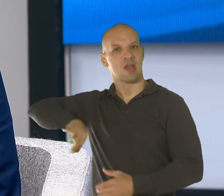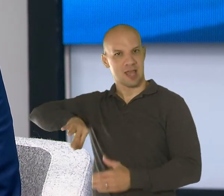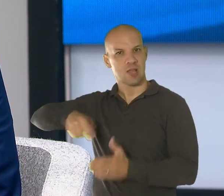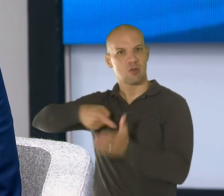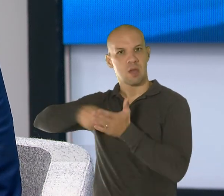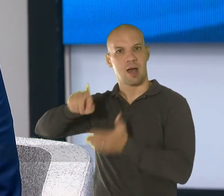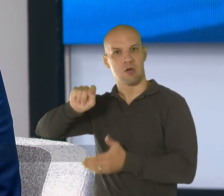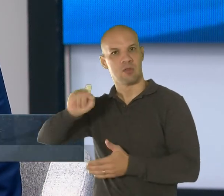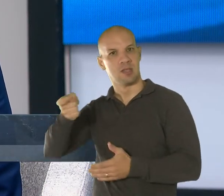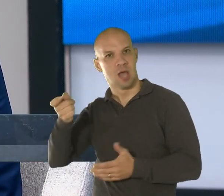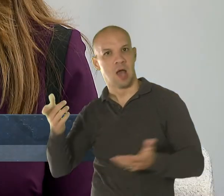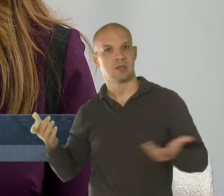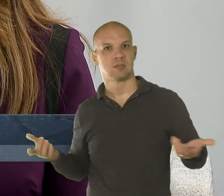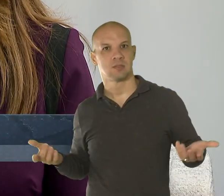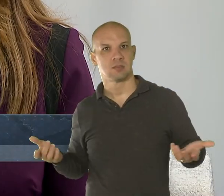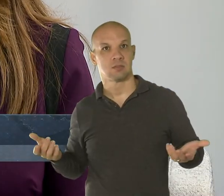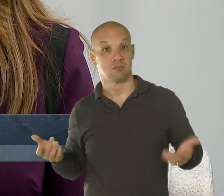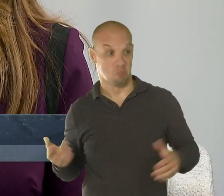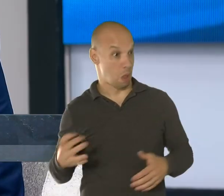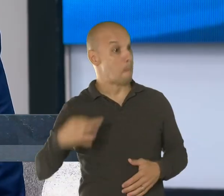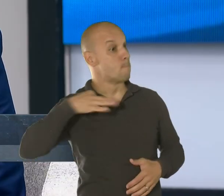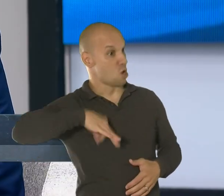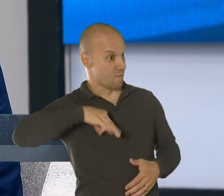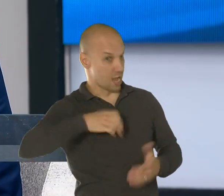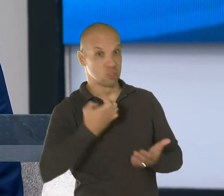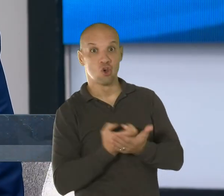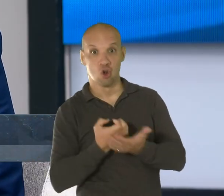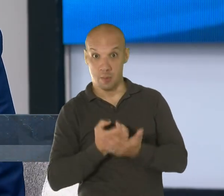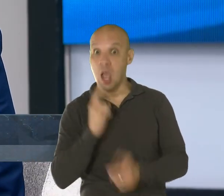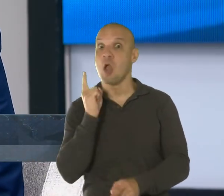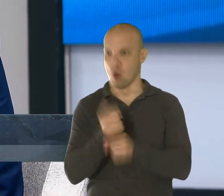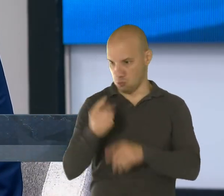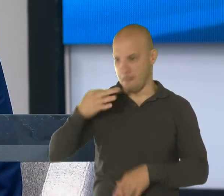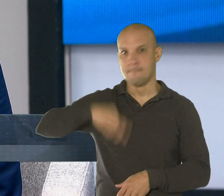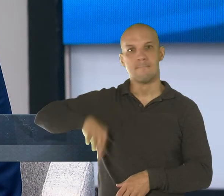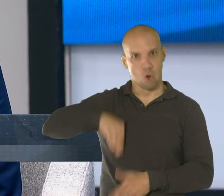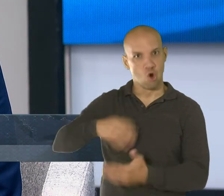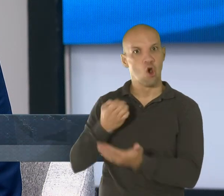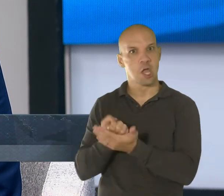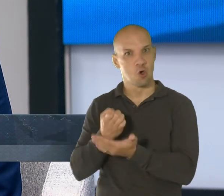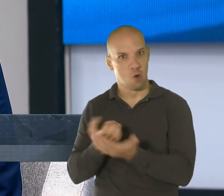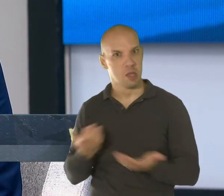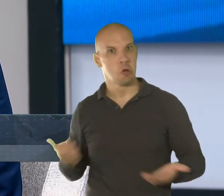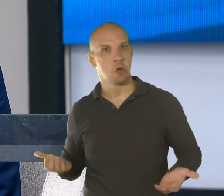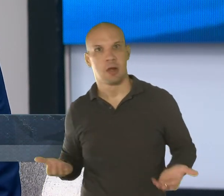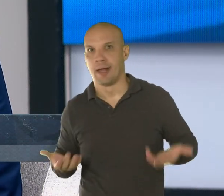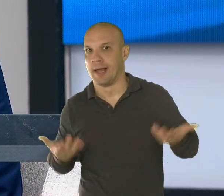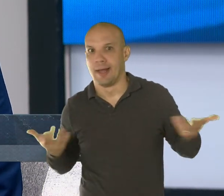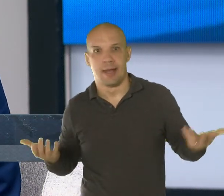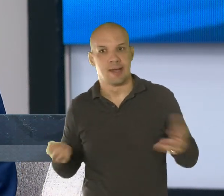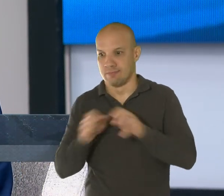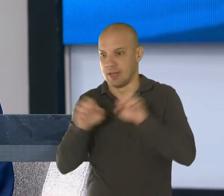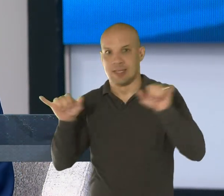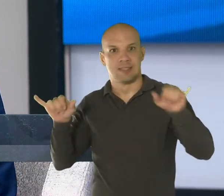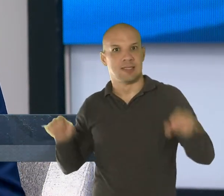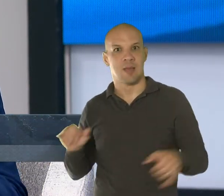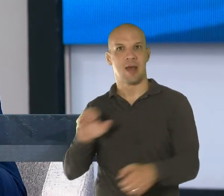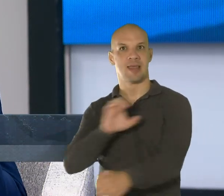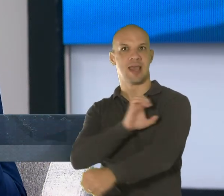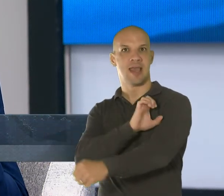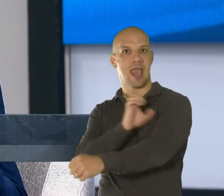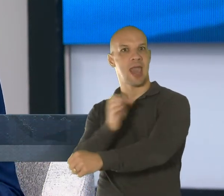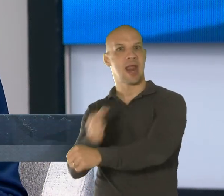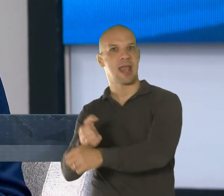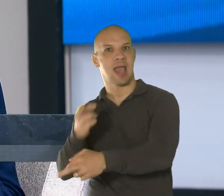Algún tipo de sistema. Bonificación económica. Por supuesto, bonificación económica, sistemas de energía renovable para